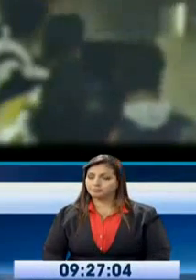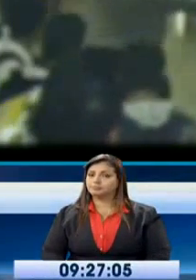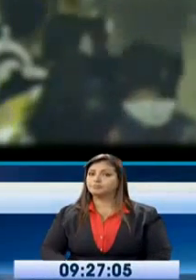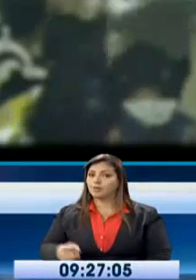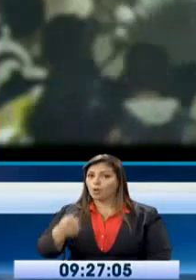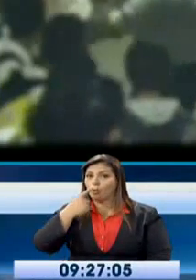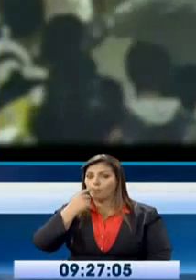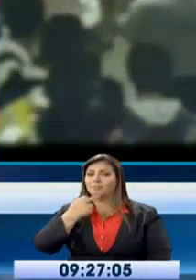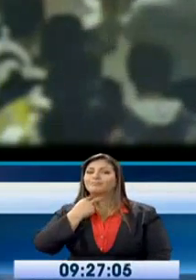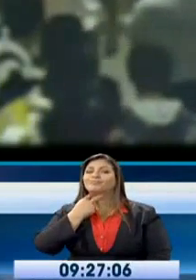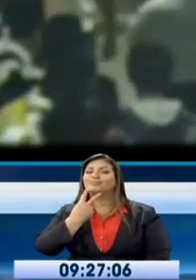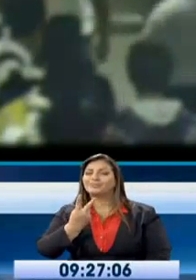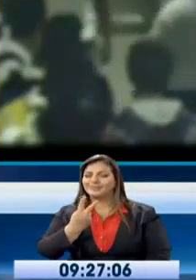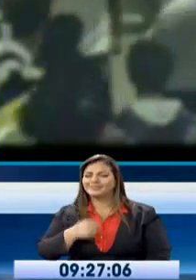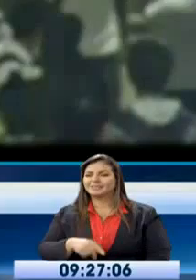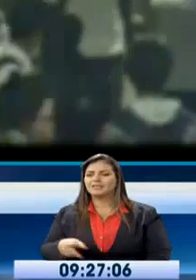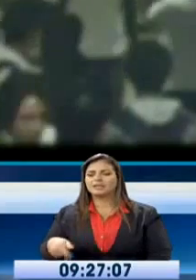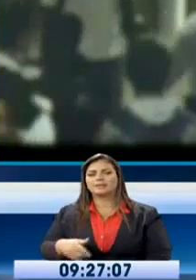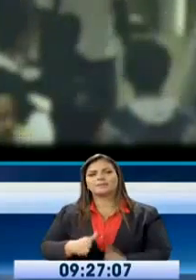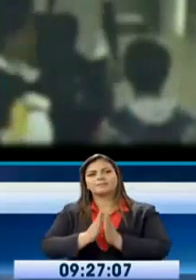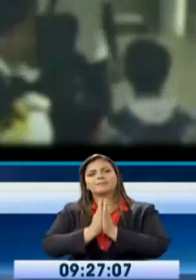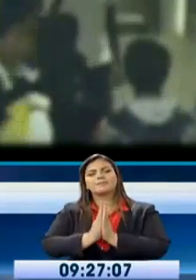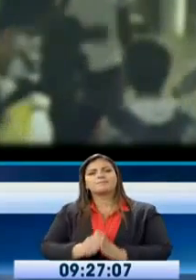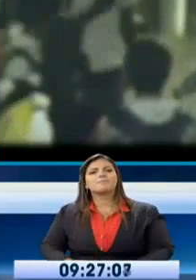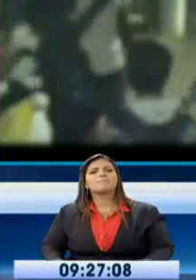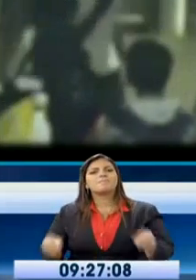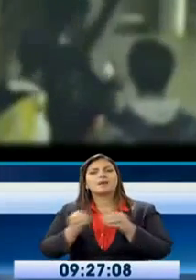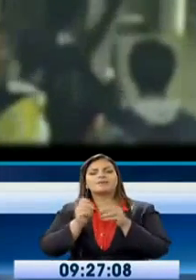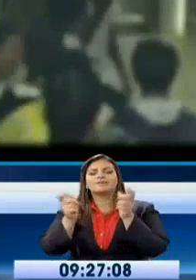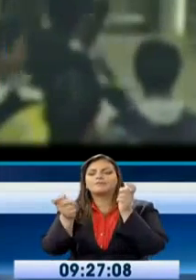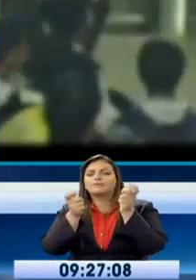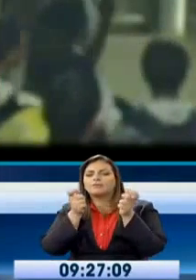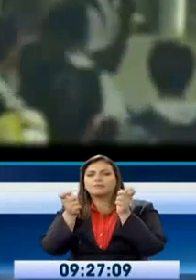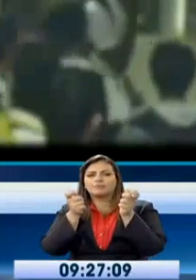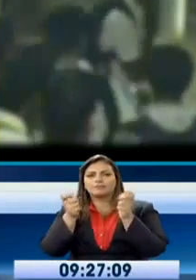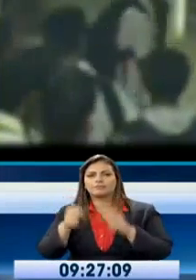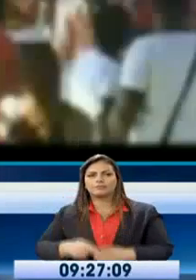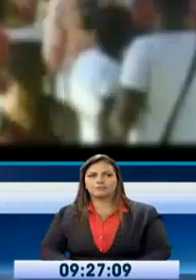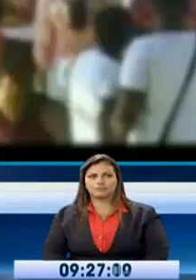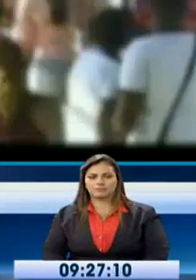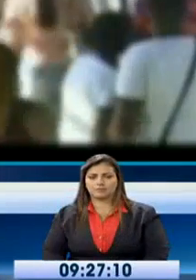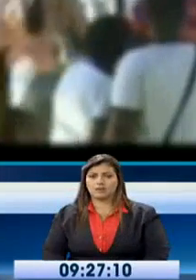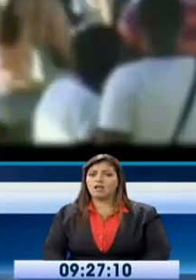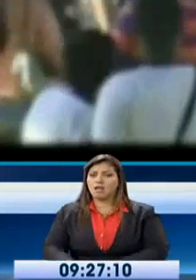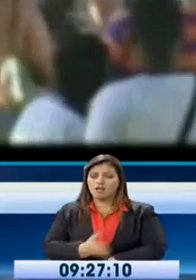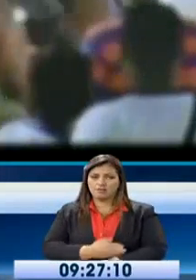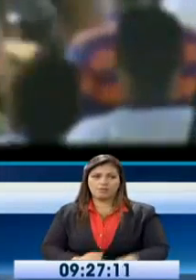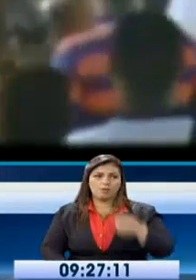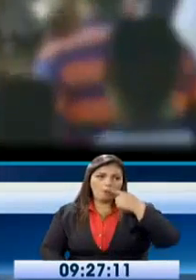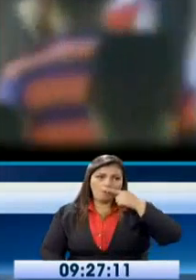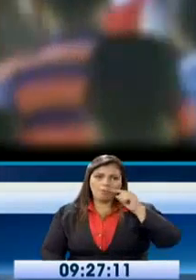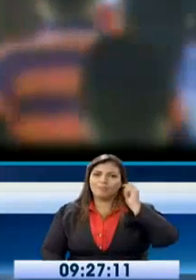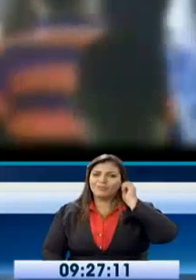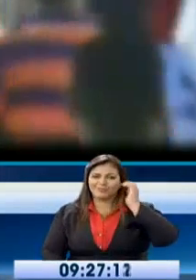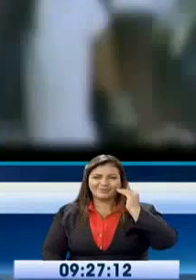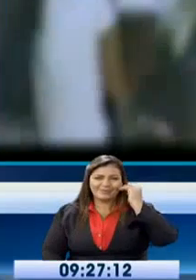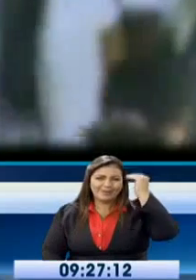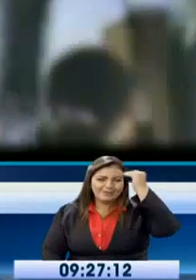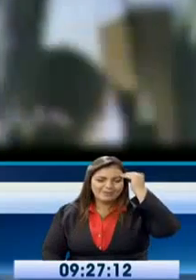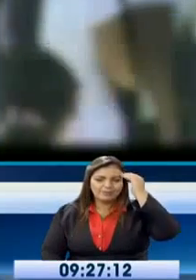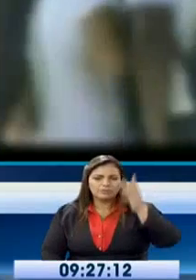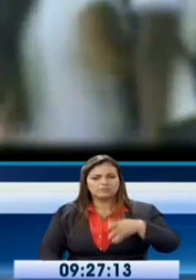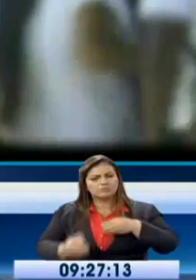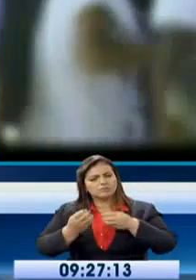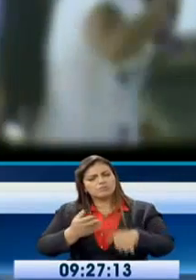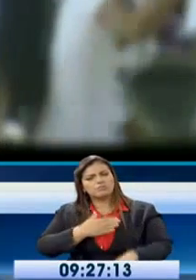aquí en la parada de la Metrovía, y en los enlaces anteriores escuchábamos también a muchos padres, que muchos usuarios que pedían